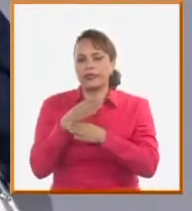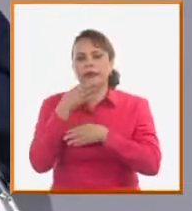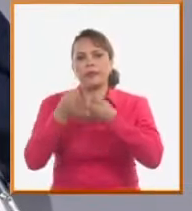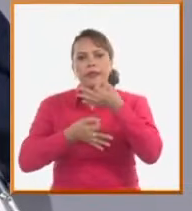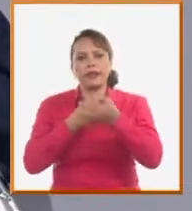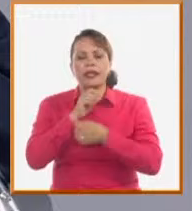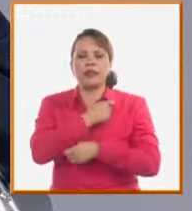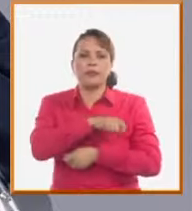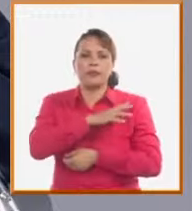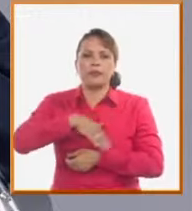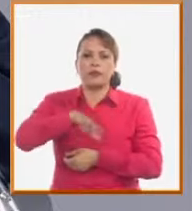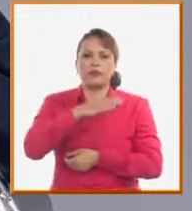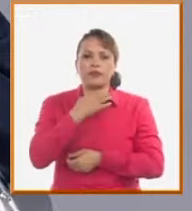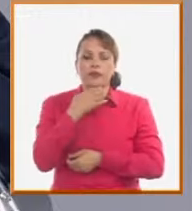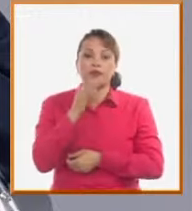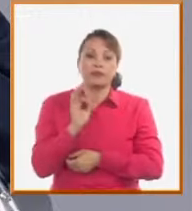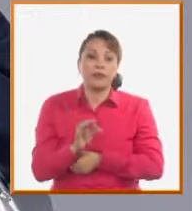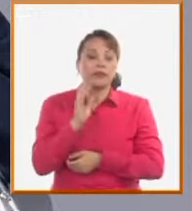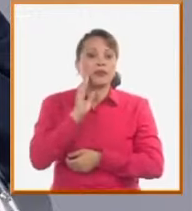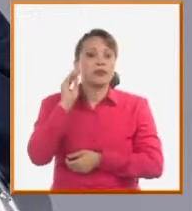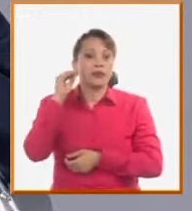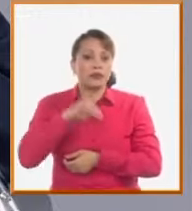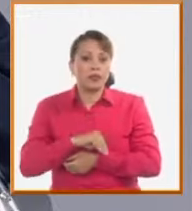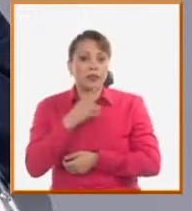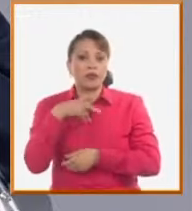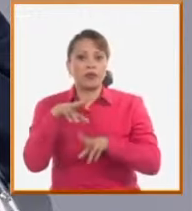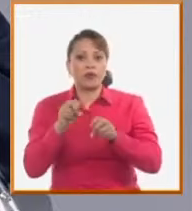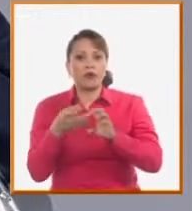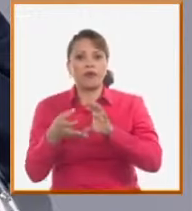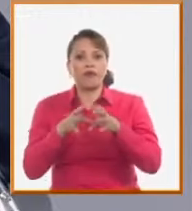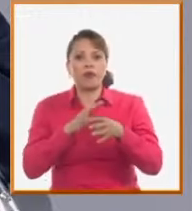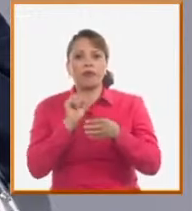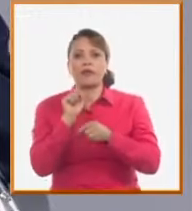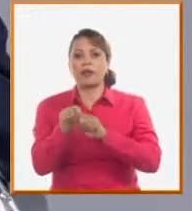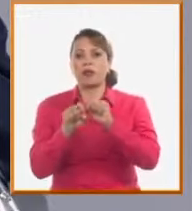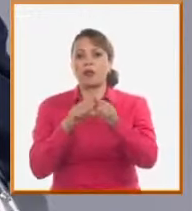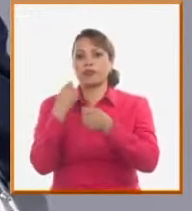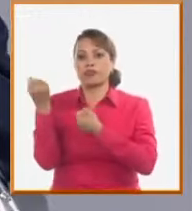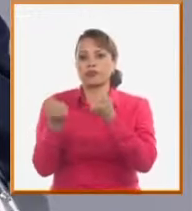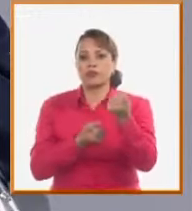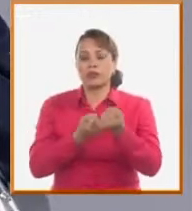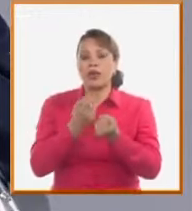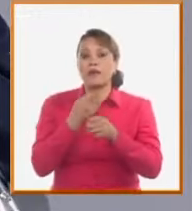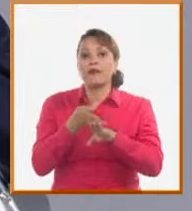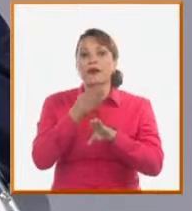clientes las vías o las posibilidades que nos dan las nuevas fuentes de adquisición de esos vehículos